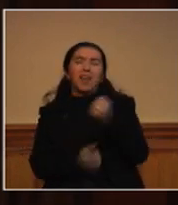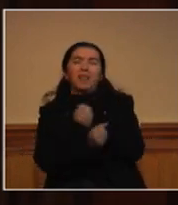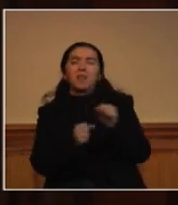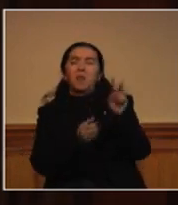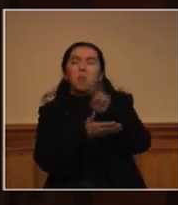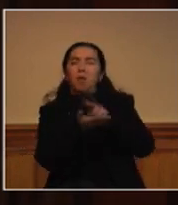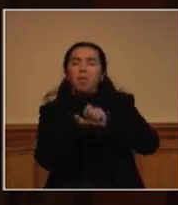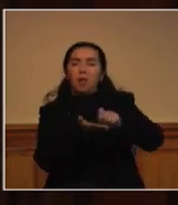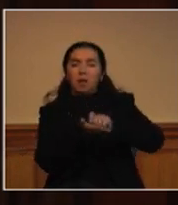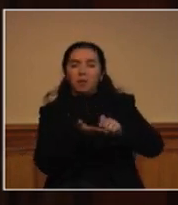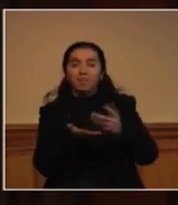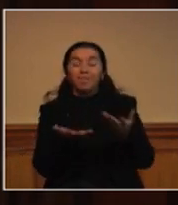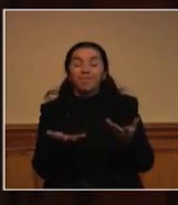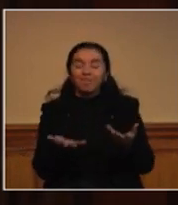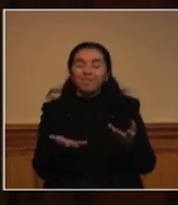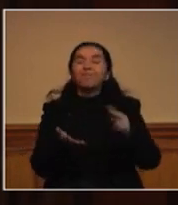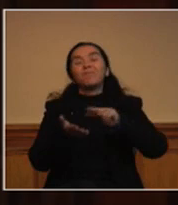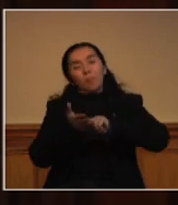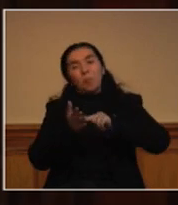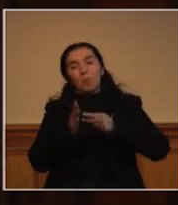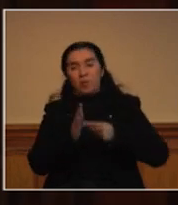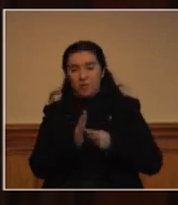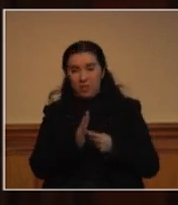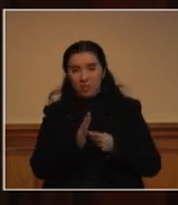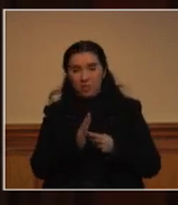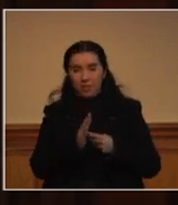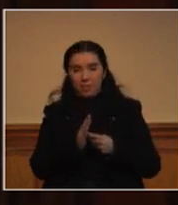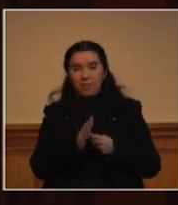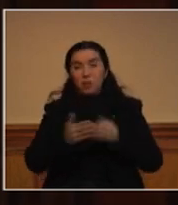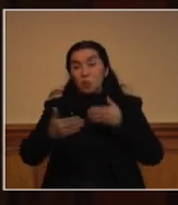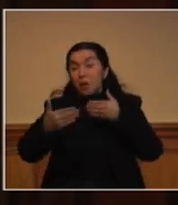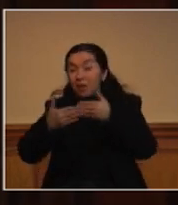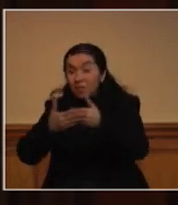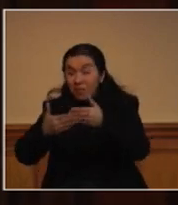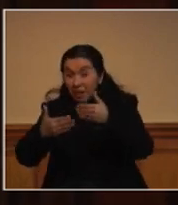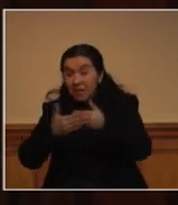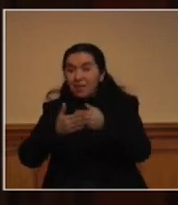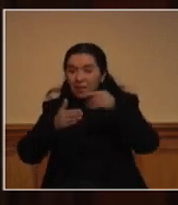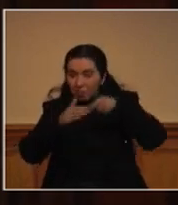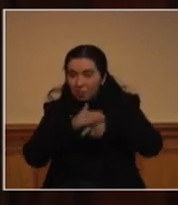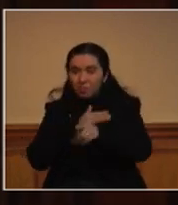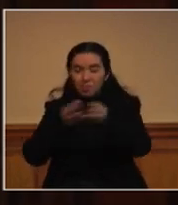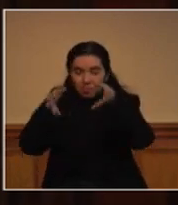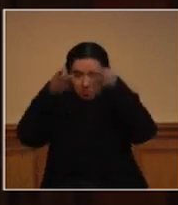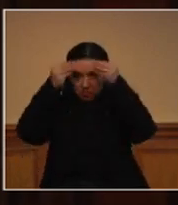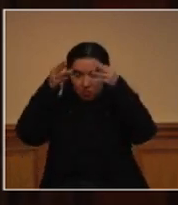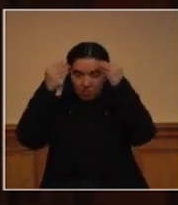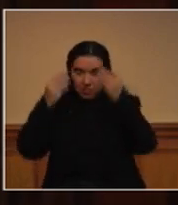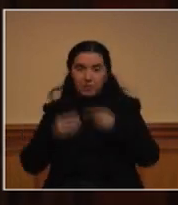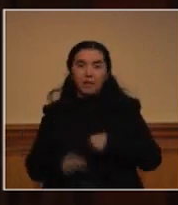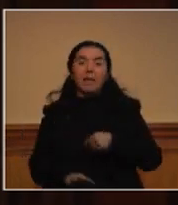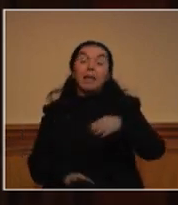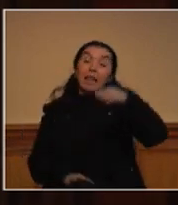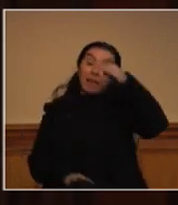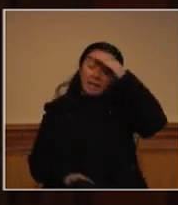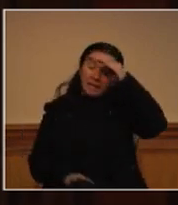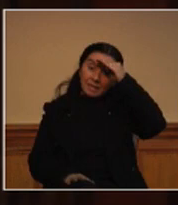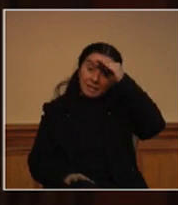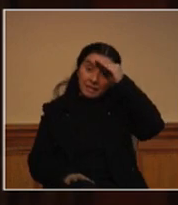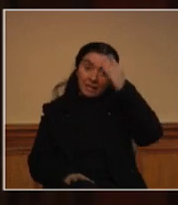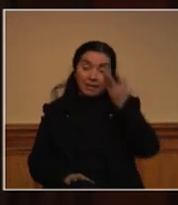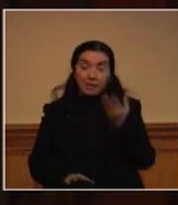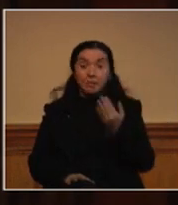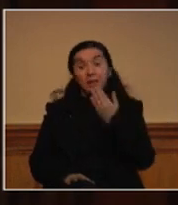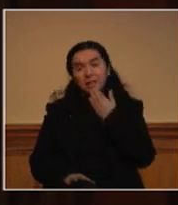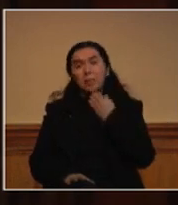los déficits con los que se van, una de las limitaciones que de entrada se van a encontrar. Las experiencias de literidad, que también suelen